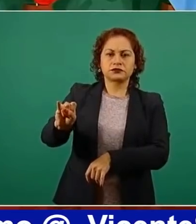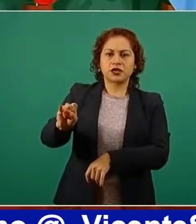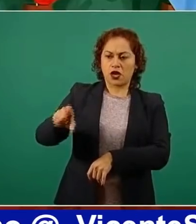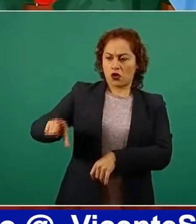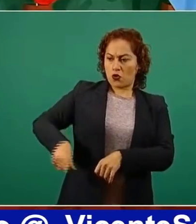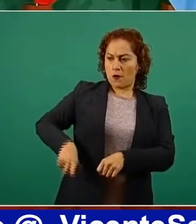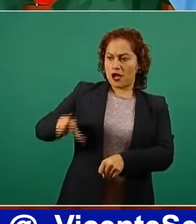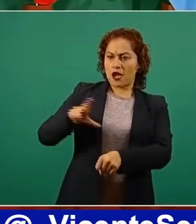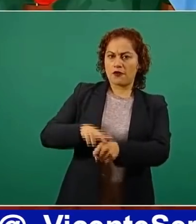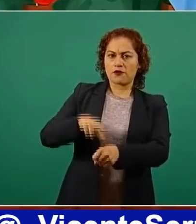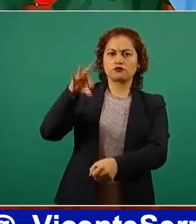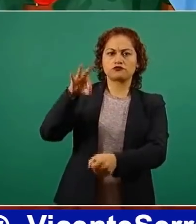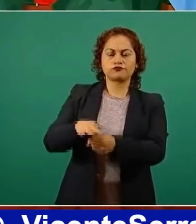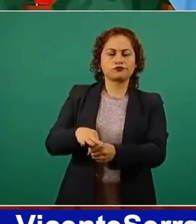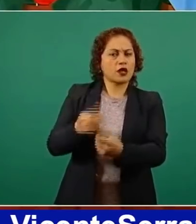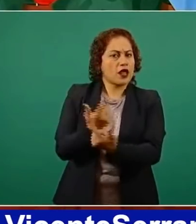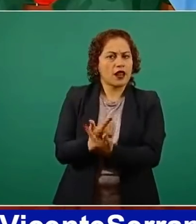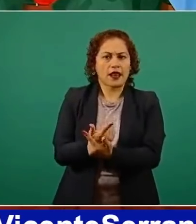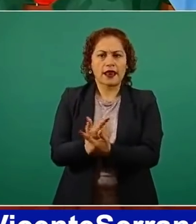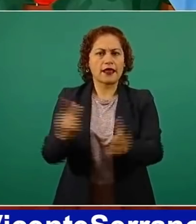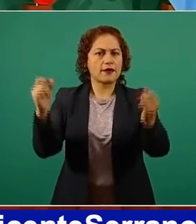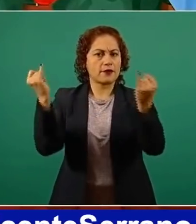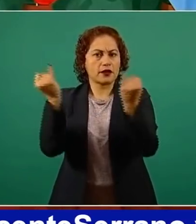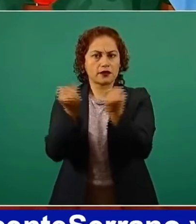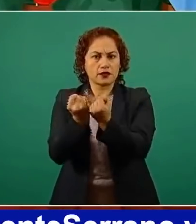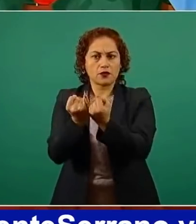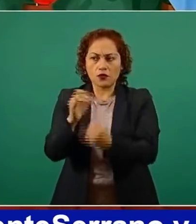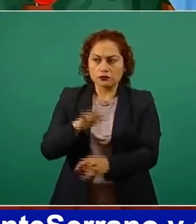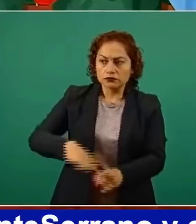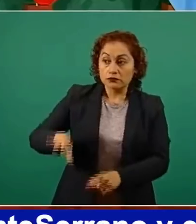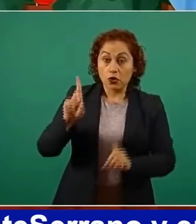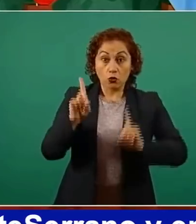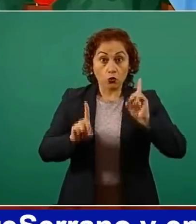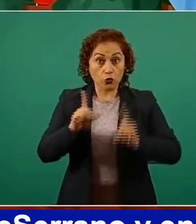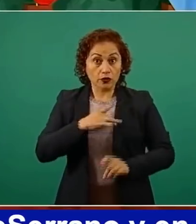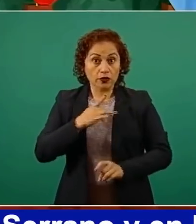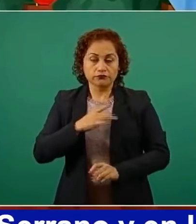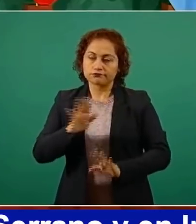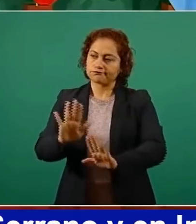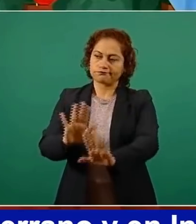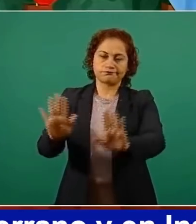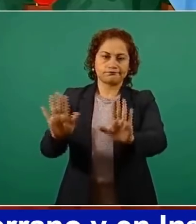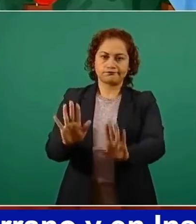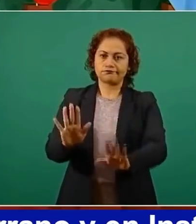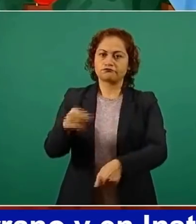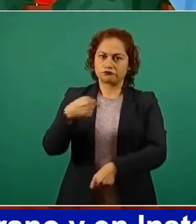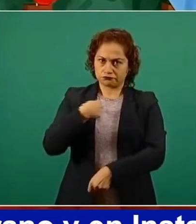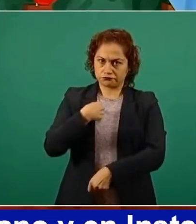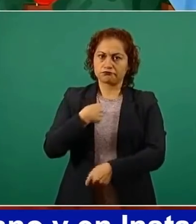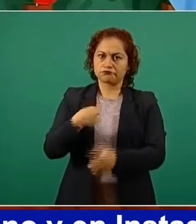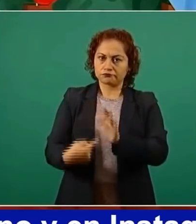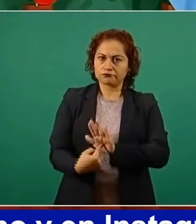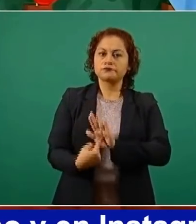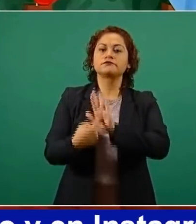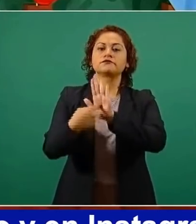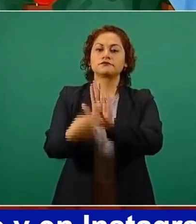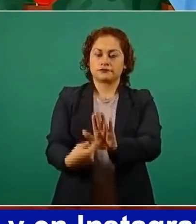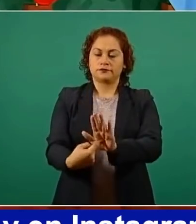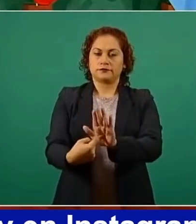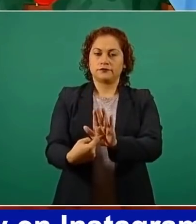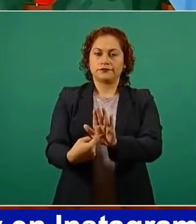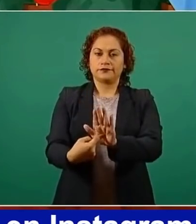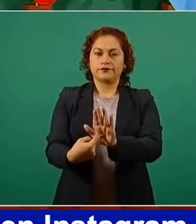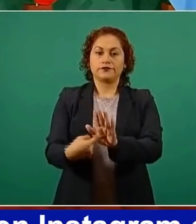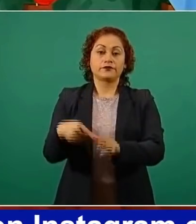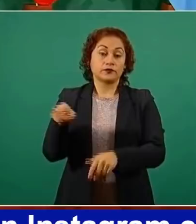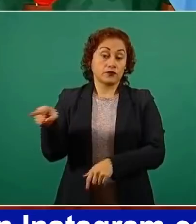gobernador, por si hubiese duda, y como una prueba más de el proceder consecuente